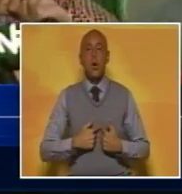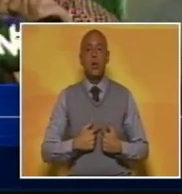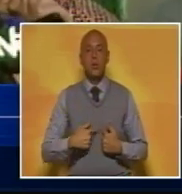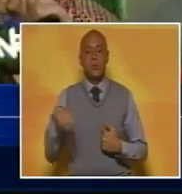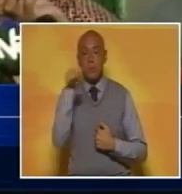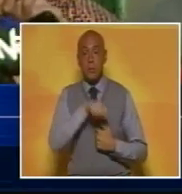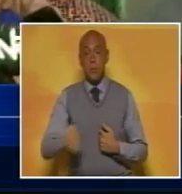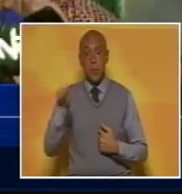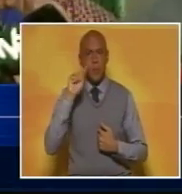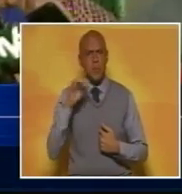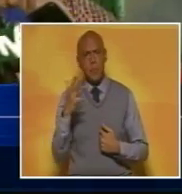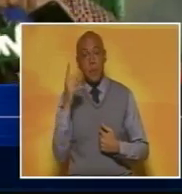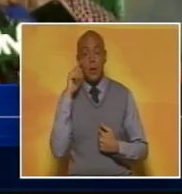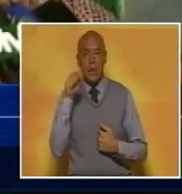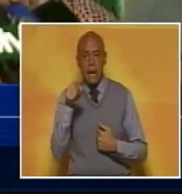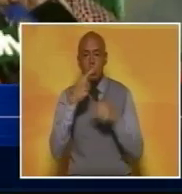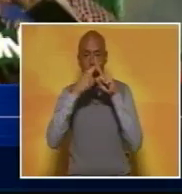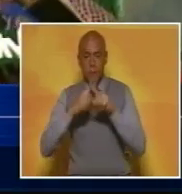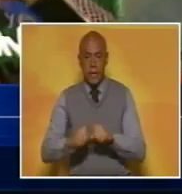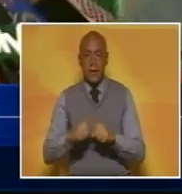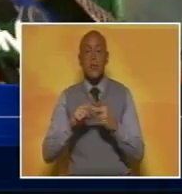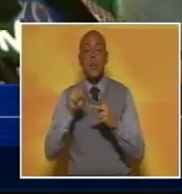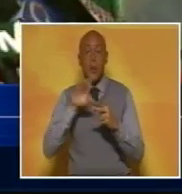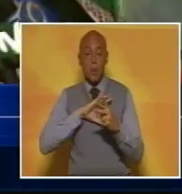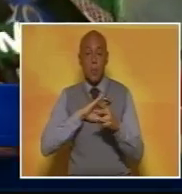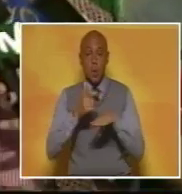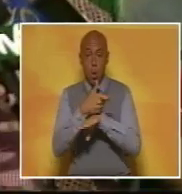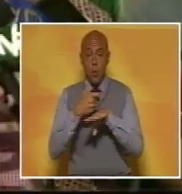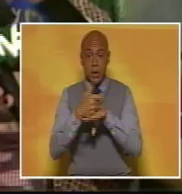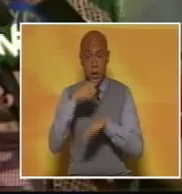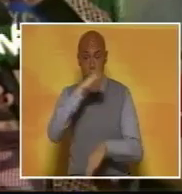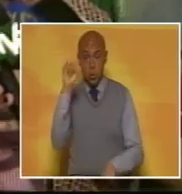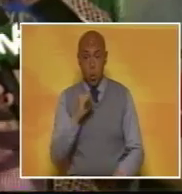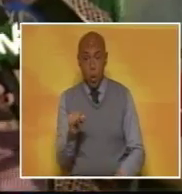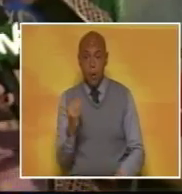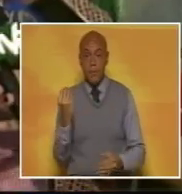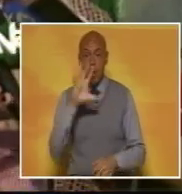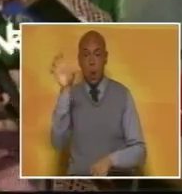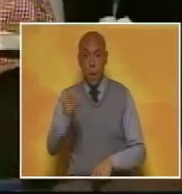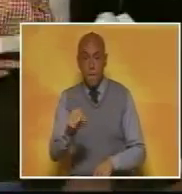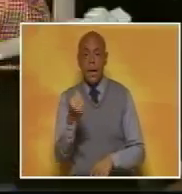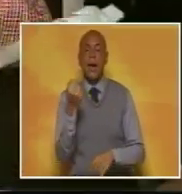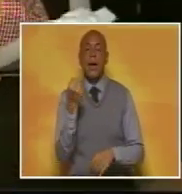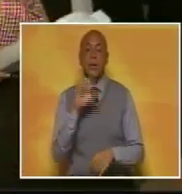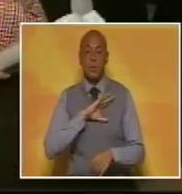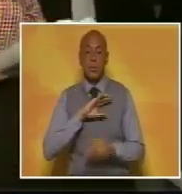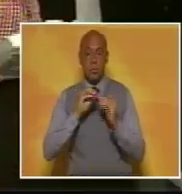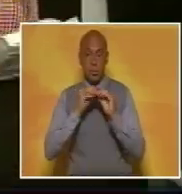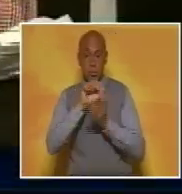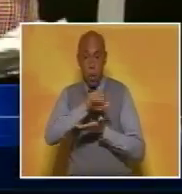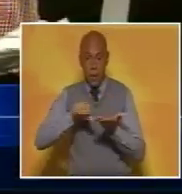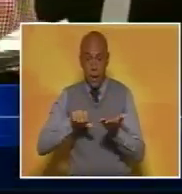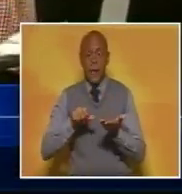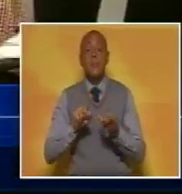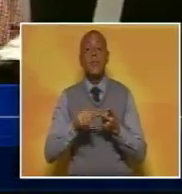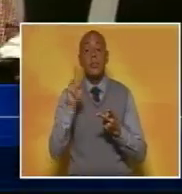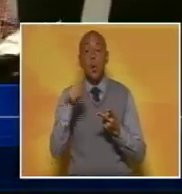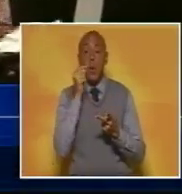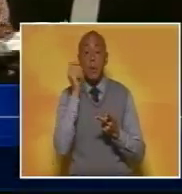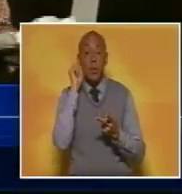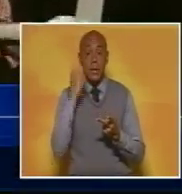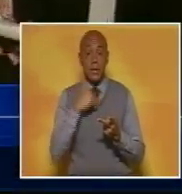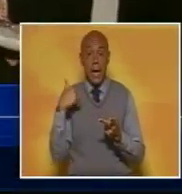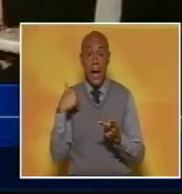un proceso administrativo, financiero, desde la gobernación del Zulia para la compra de los insumos. También exhortó a quienes requieran este tipo